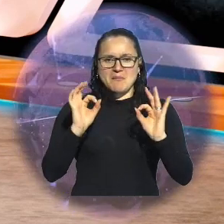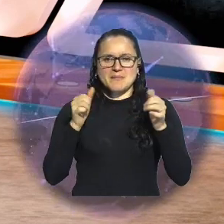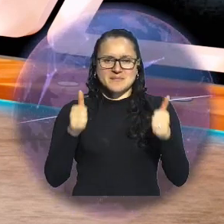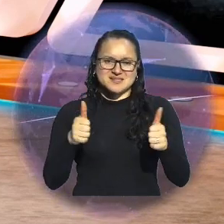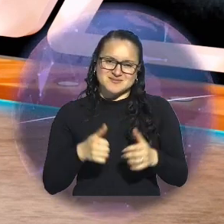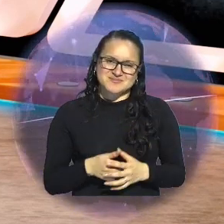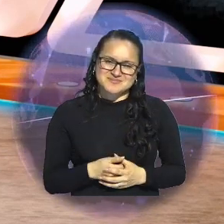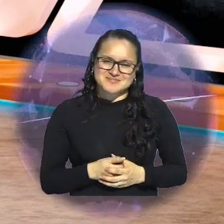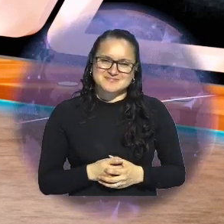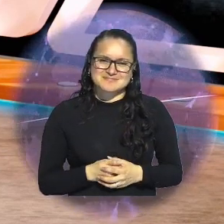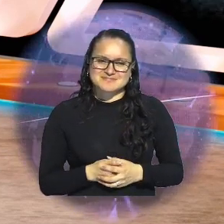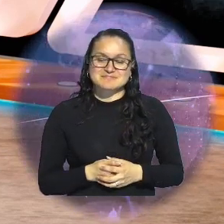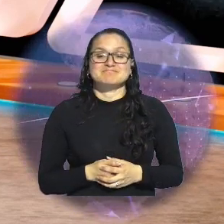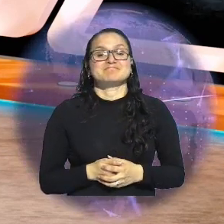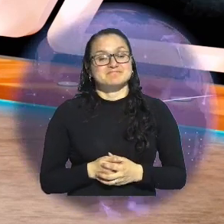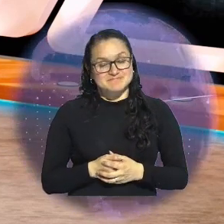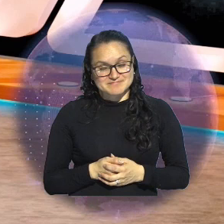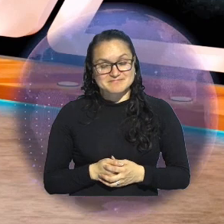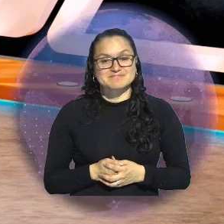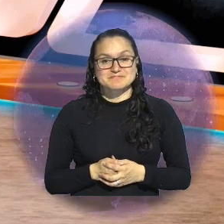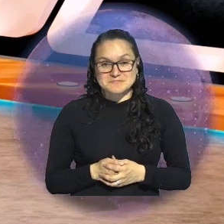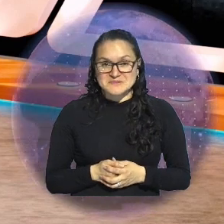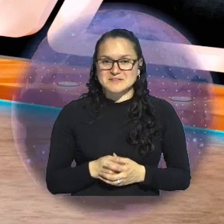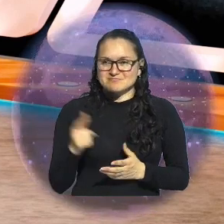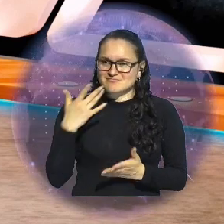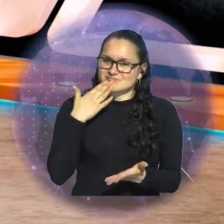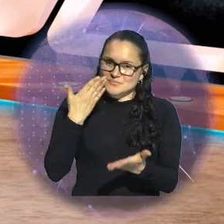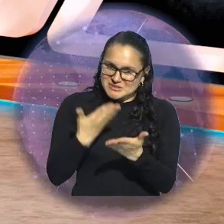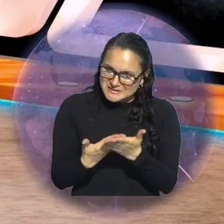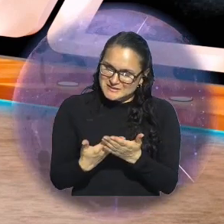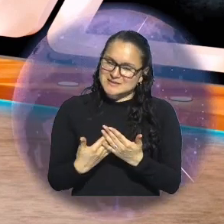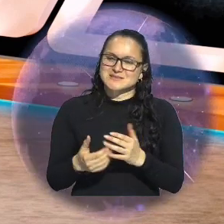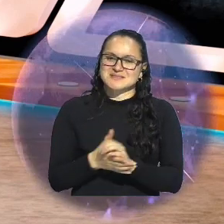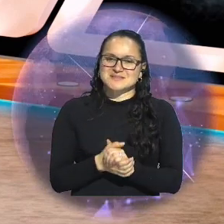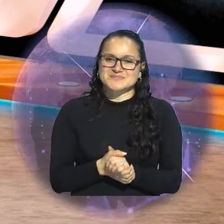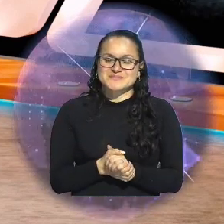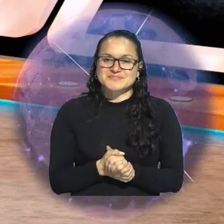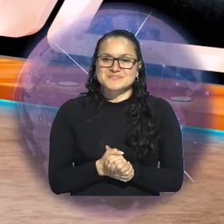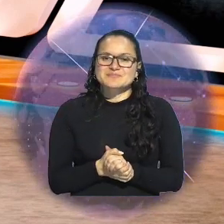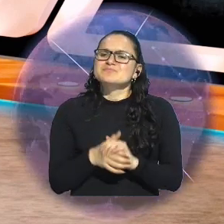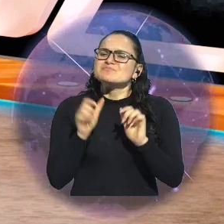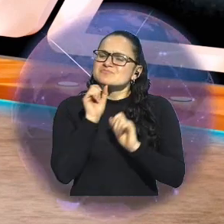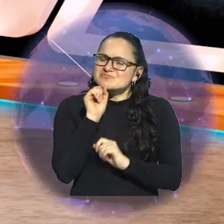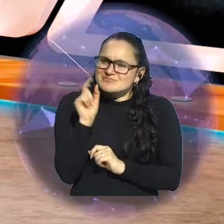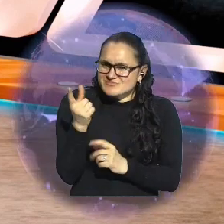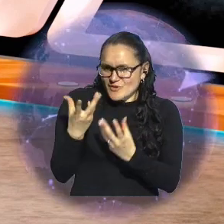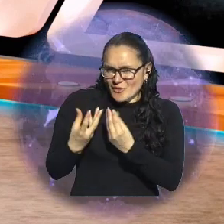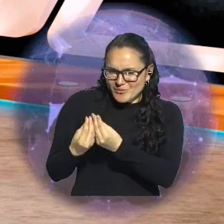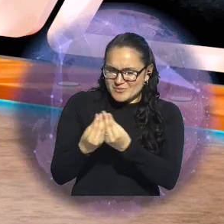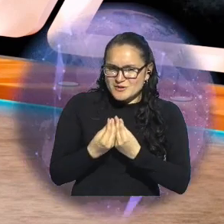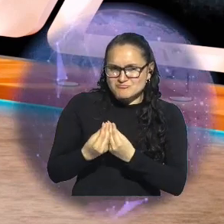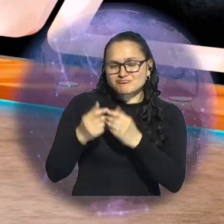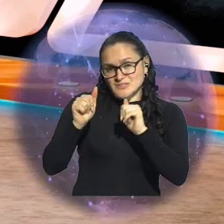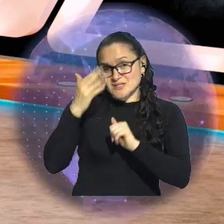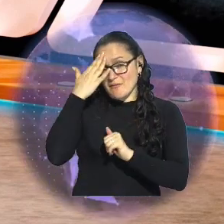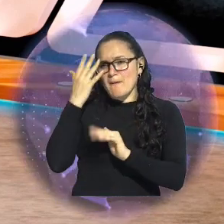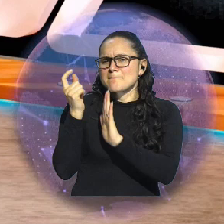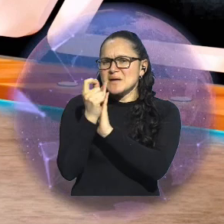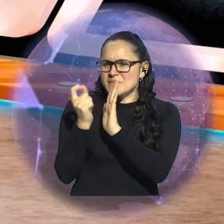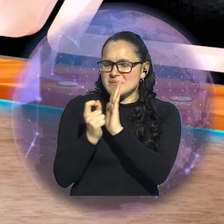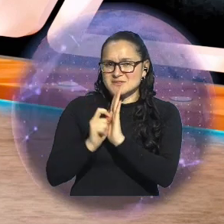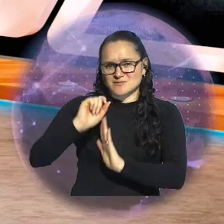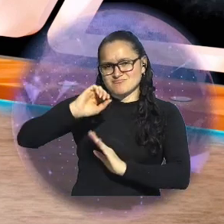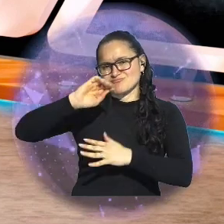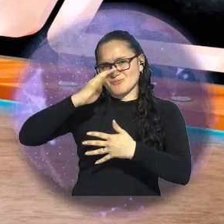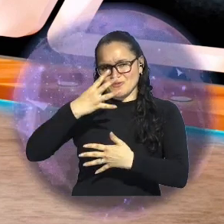así es comisionado que bueno y muchas gracias por su saludo comisionado si bien esta es la novena versión del reporte cuáles son